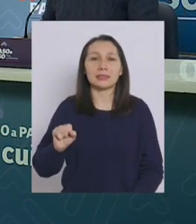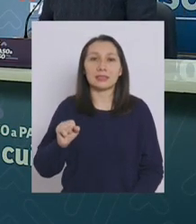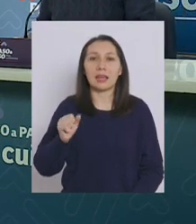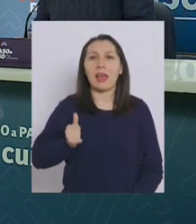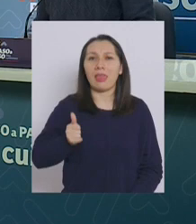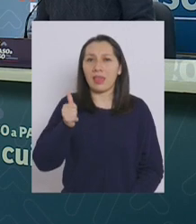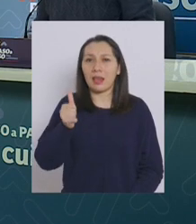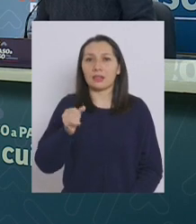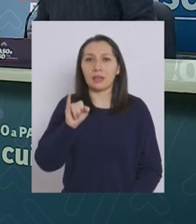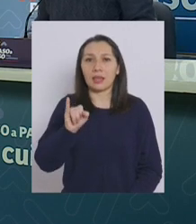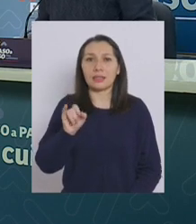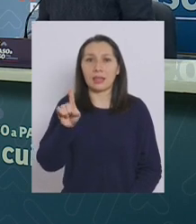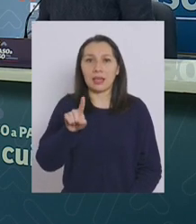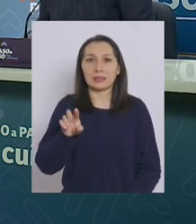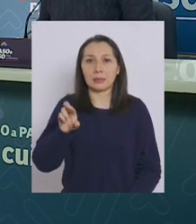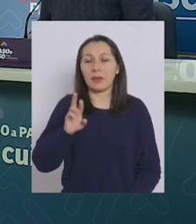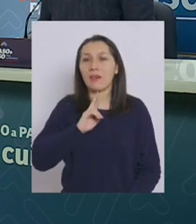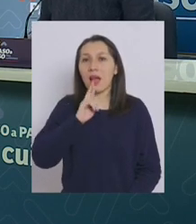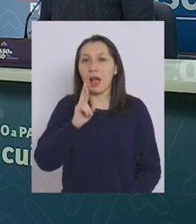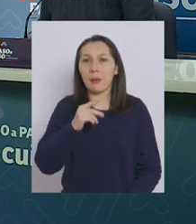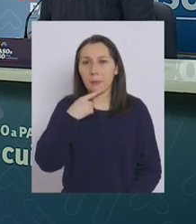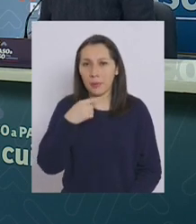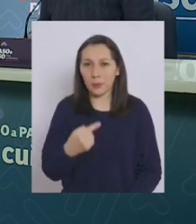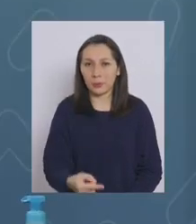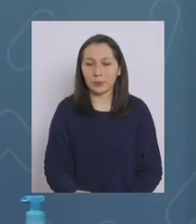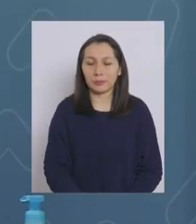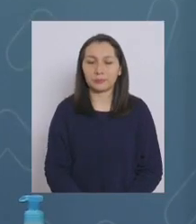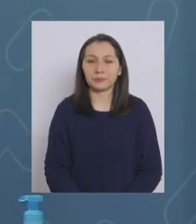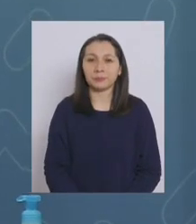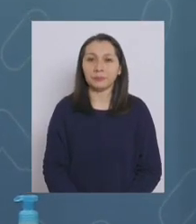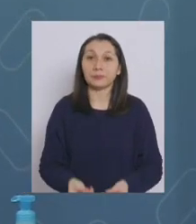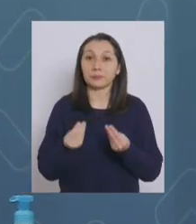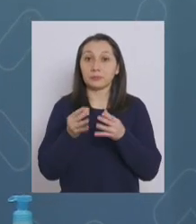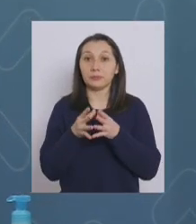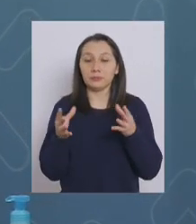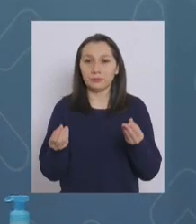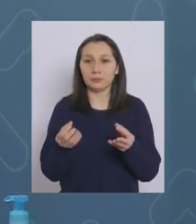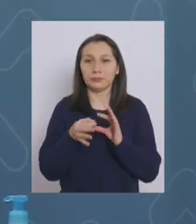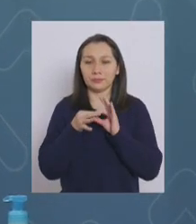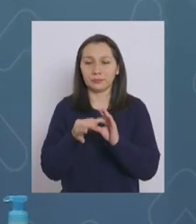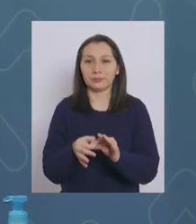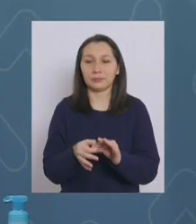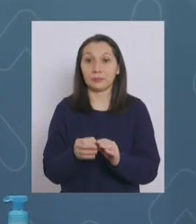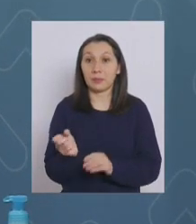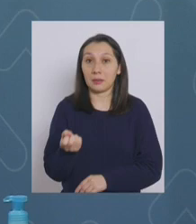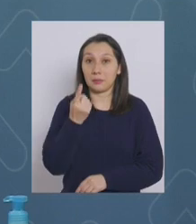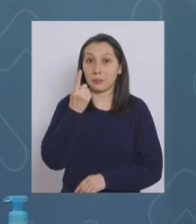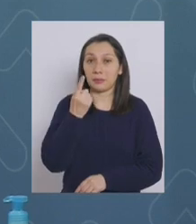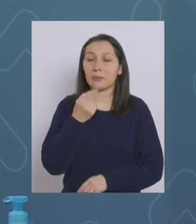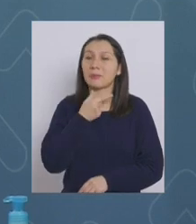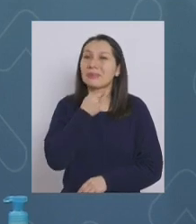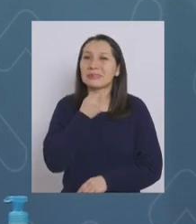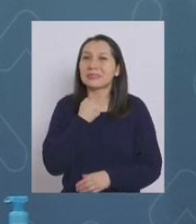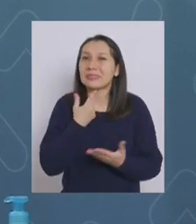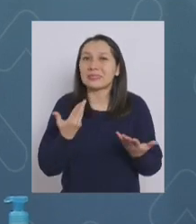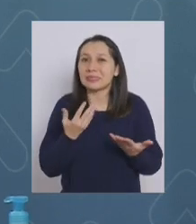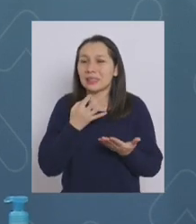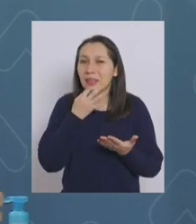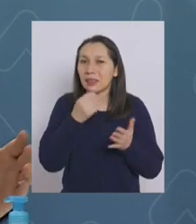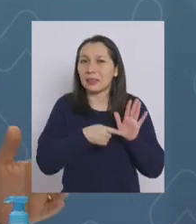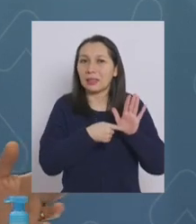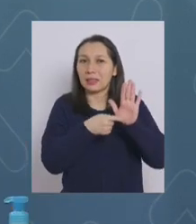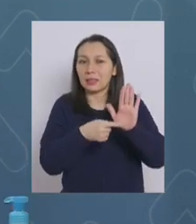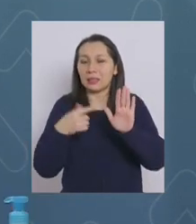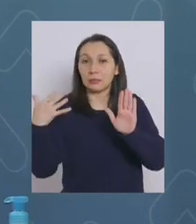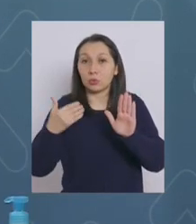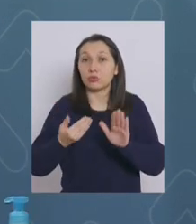ISP, para que conteste esta pregunta. Bueno, muchas gracias. Muchas gracias. Lo primero que hay que recalcar, lo